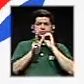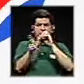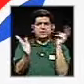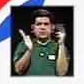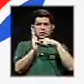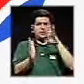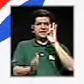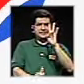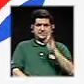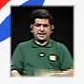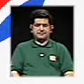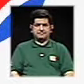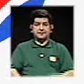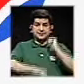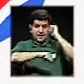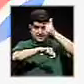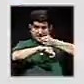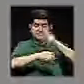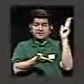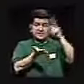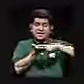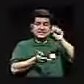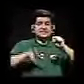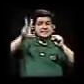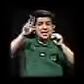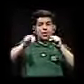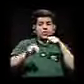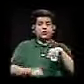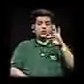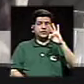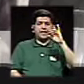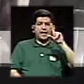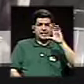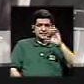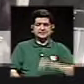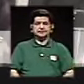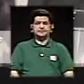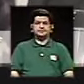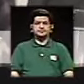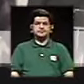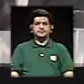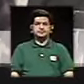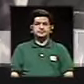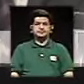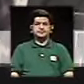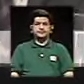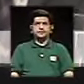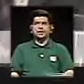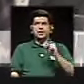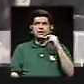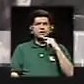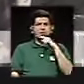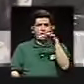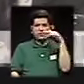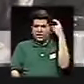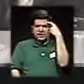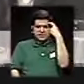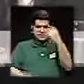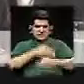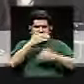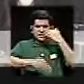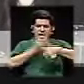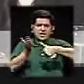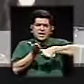de 2007 para definir si se aprobaba o no el tlc Este no es realista pensar que en los procesos